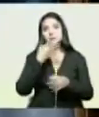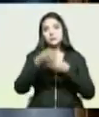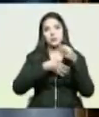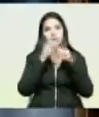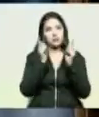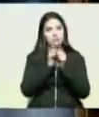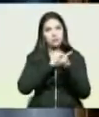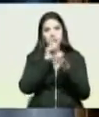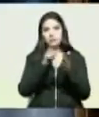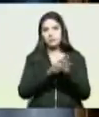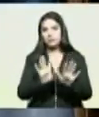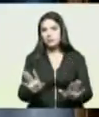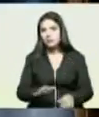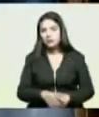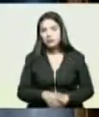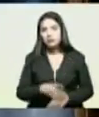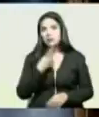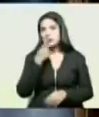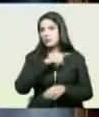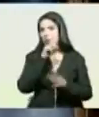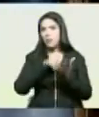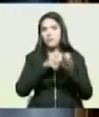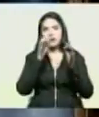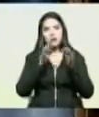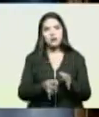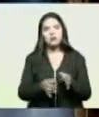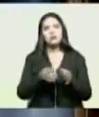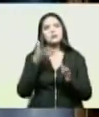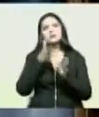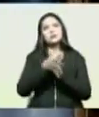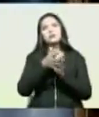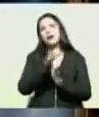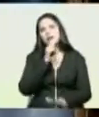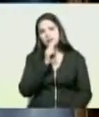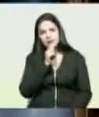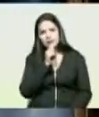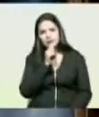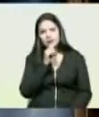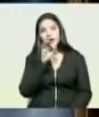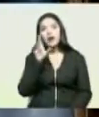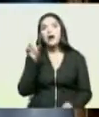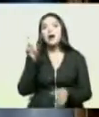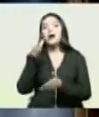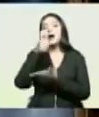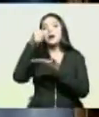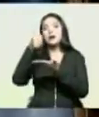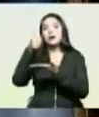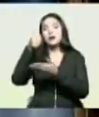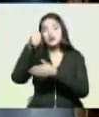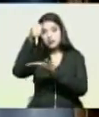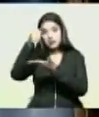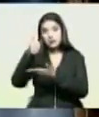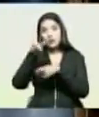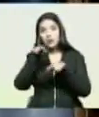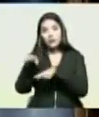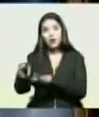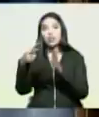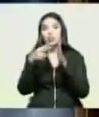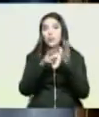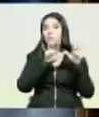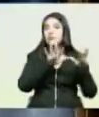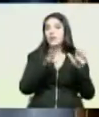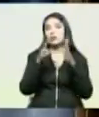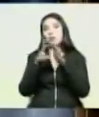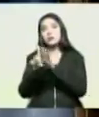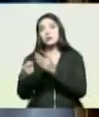preciso. Cuando dijimos lo que dijimos, ¿nos referimos a quién? A la gerencia de la FAJA del 2010 al 2016. Yo soy lo que